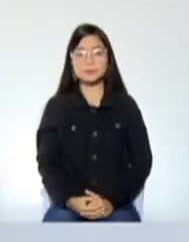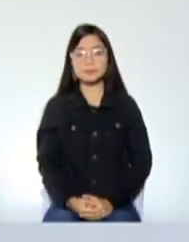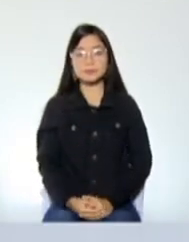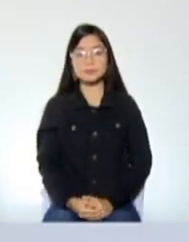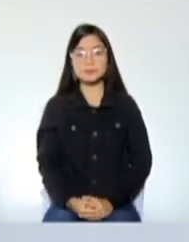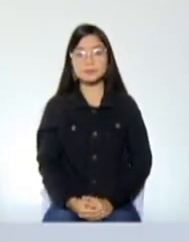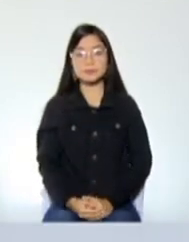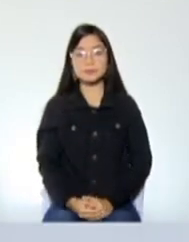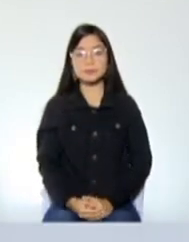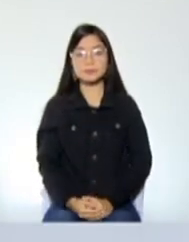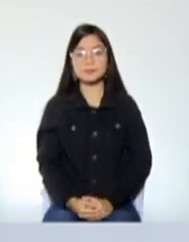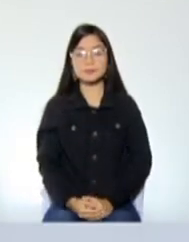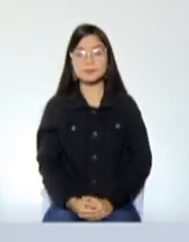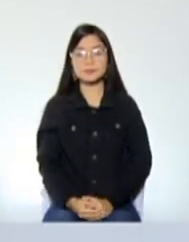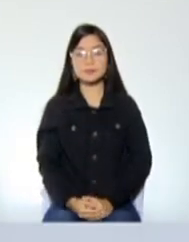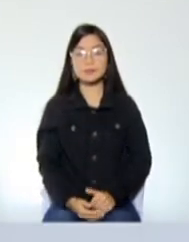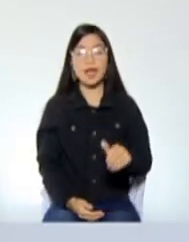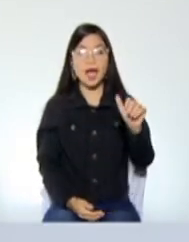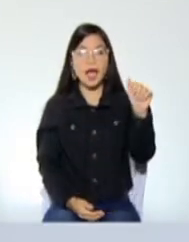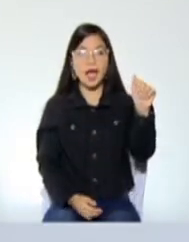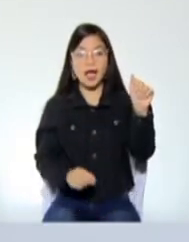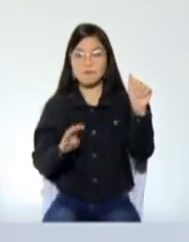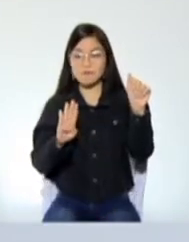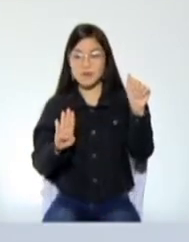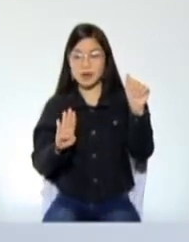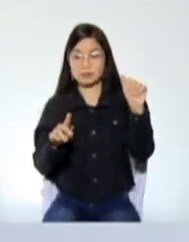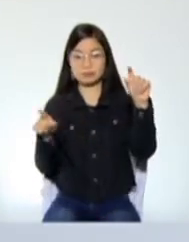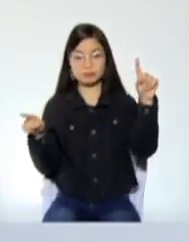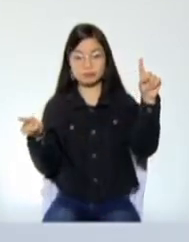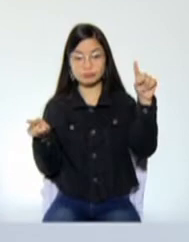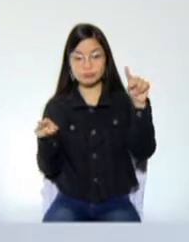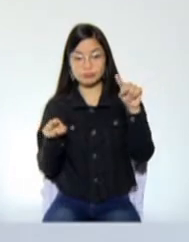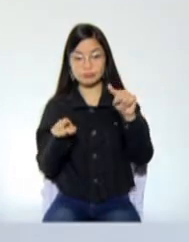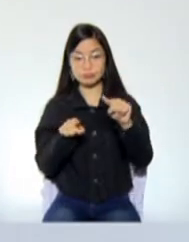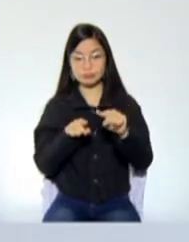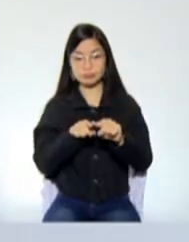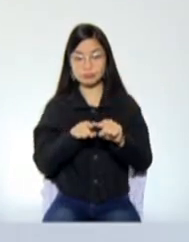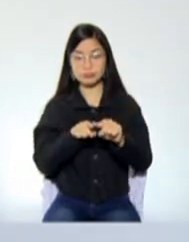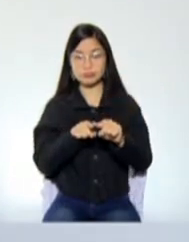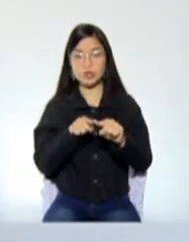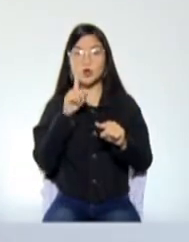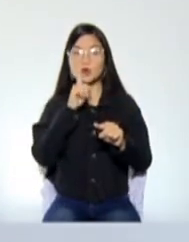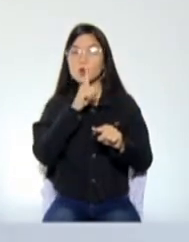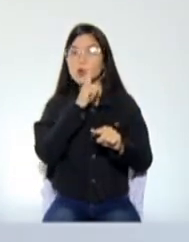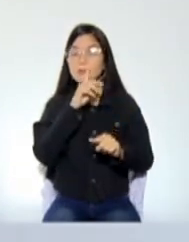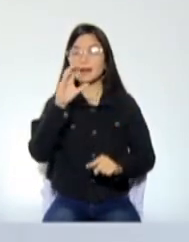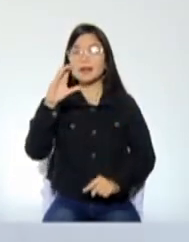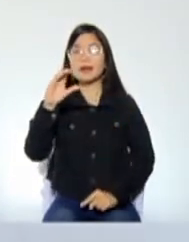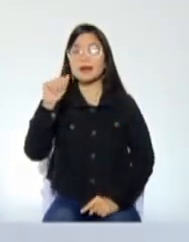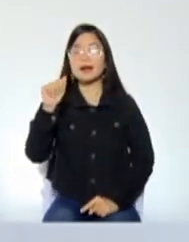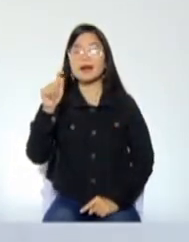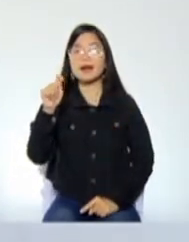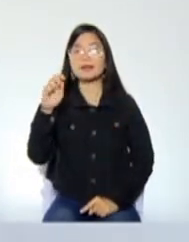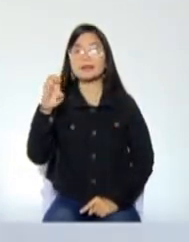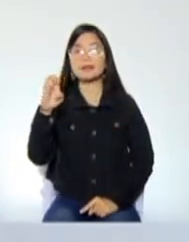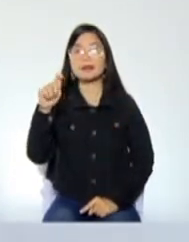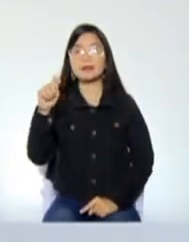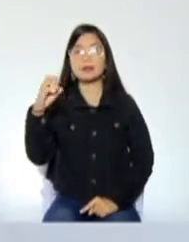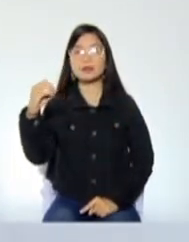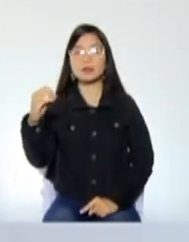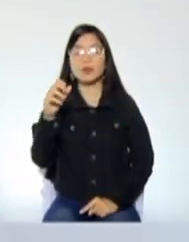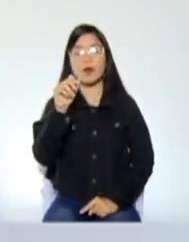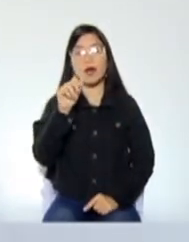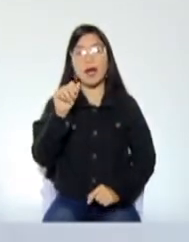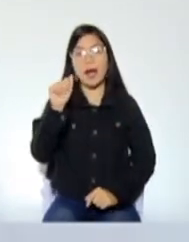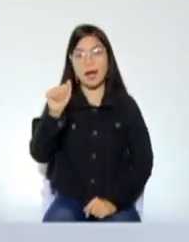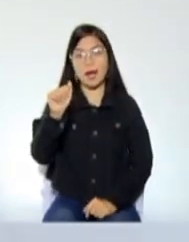lados, que son perpendiculares entre ellos, se llaman catetos, cateto A y cateto B. A de